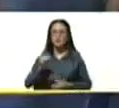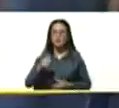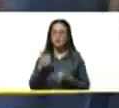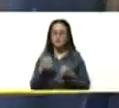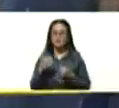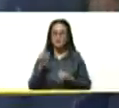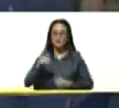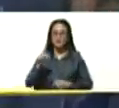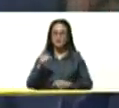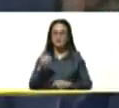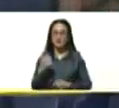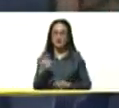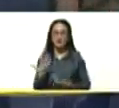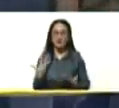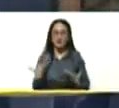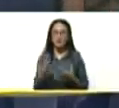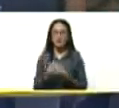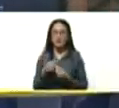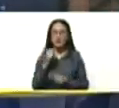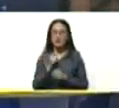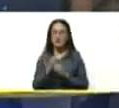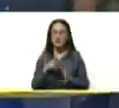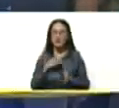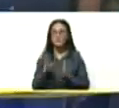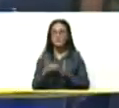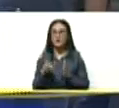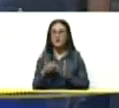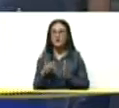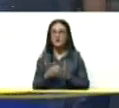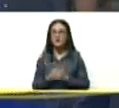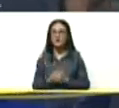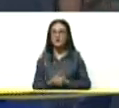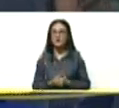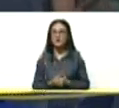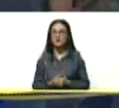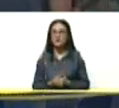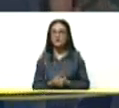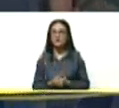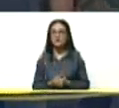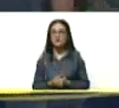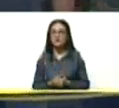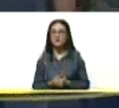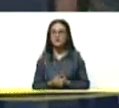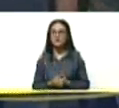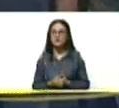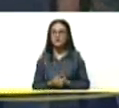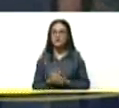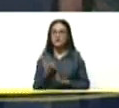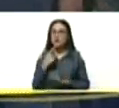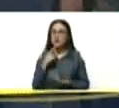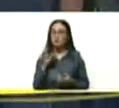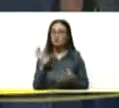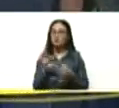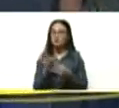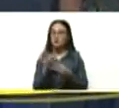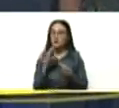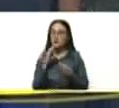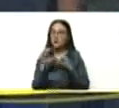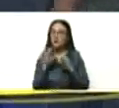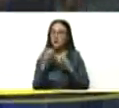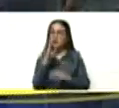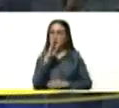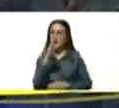Vizcaíno, hermano. Aquí está conmigo el trabajador del metro, también parte del sindicato, presidente. Lo voy a poner para que se comunique con usted, Valentín